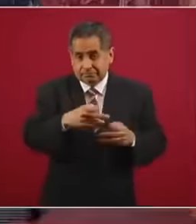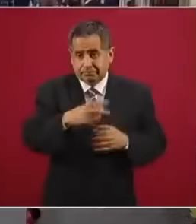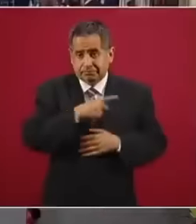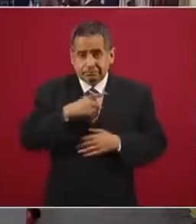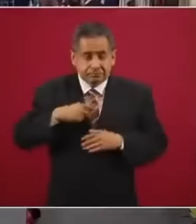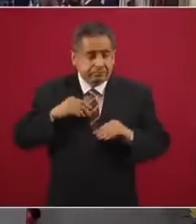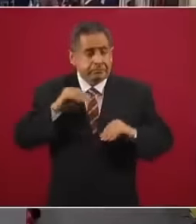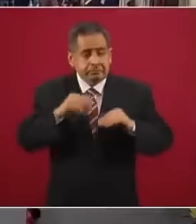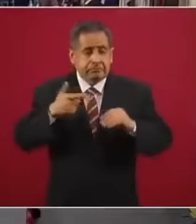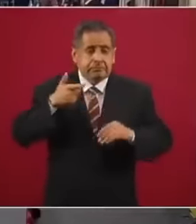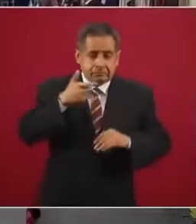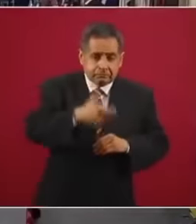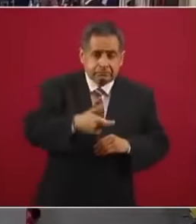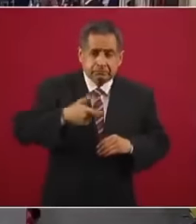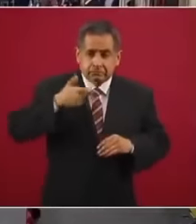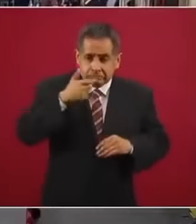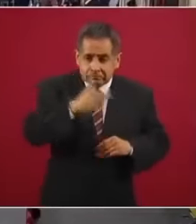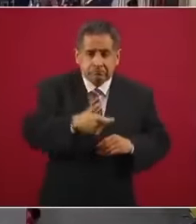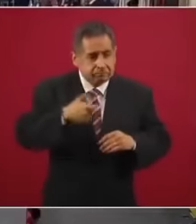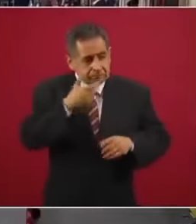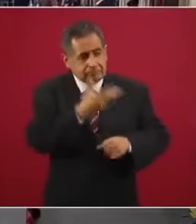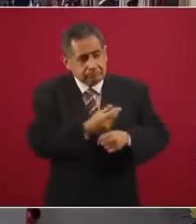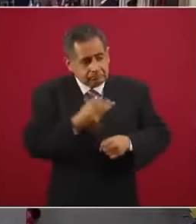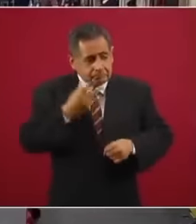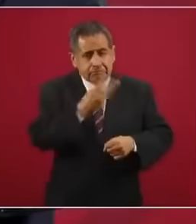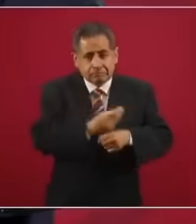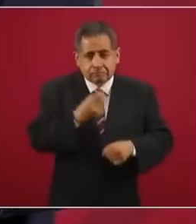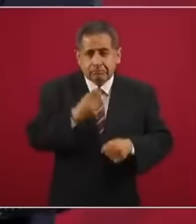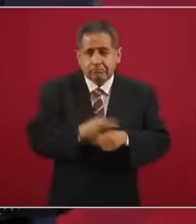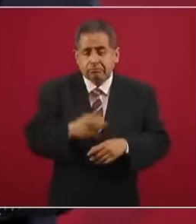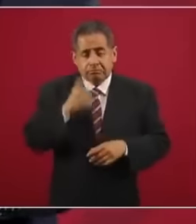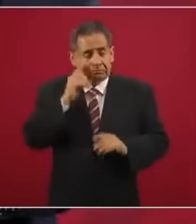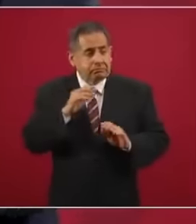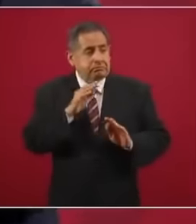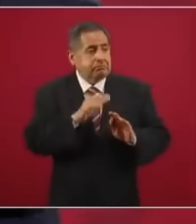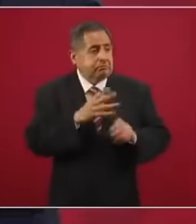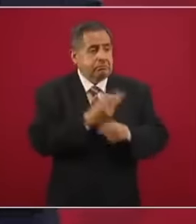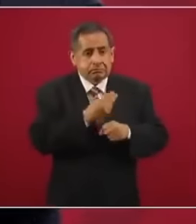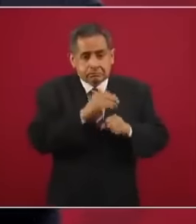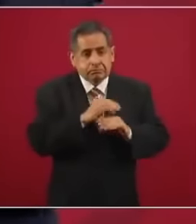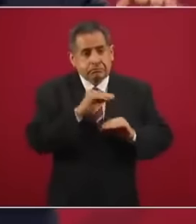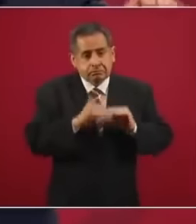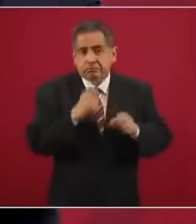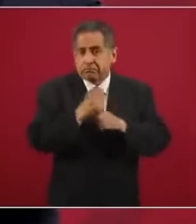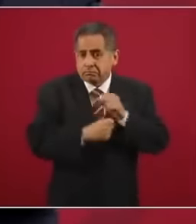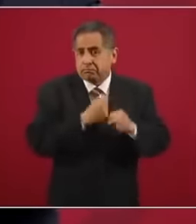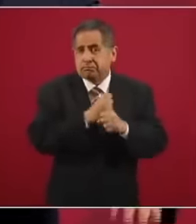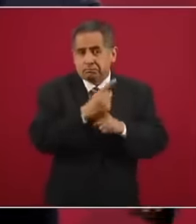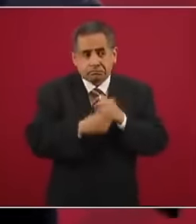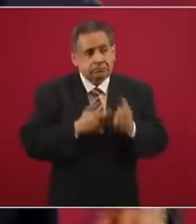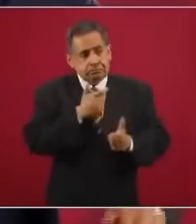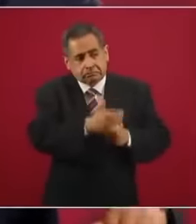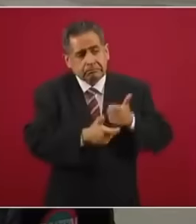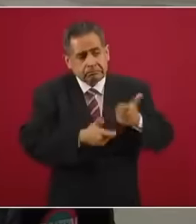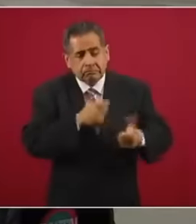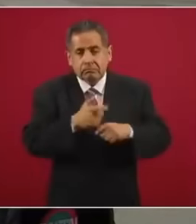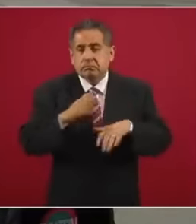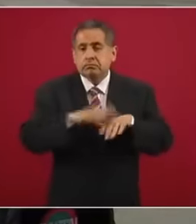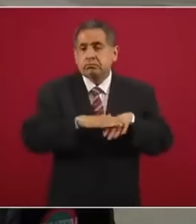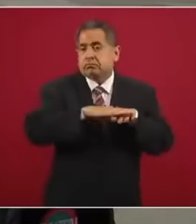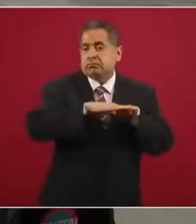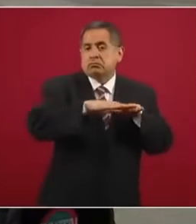estar invirtiendo. ¿Cuánto iba a costar eso? Nada más el puro mantenimiento por que se